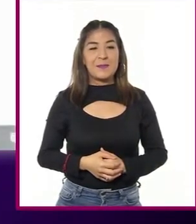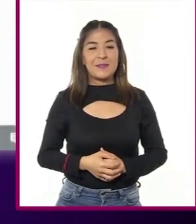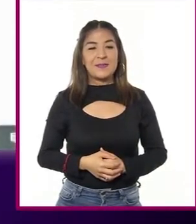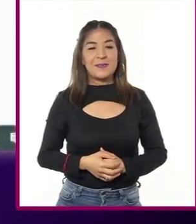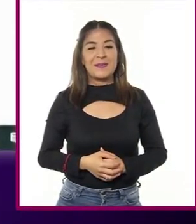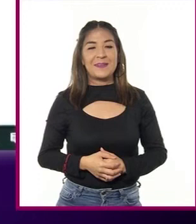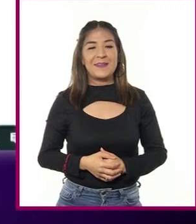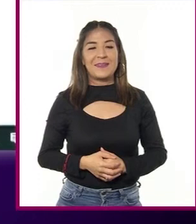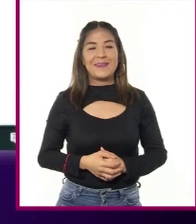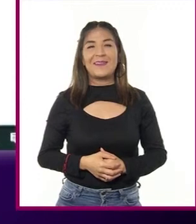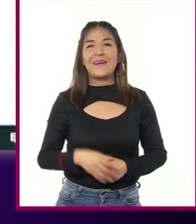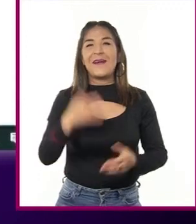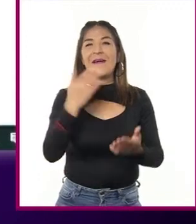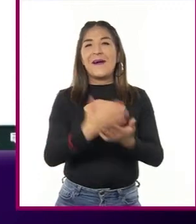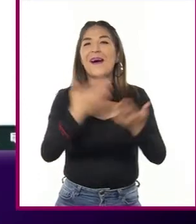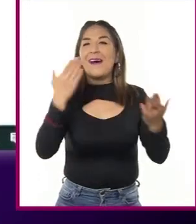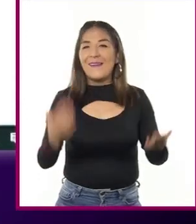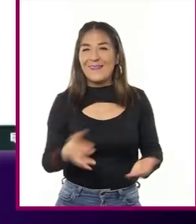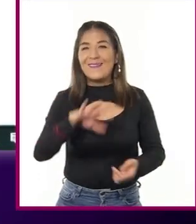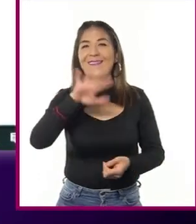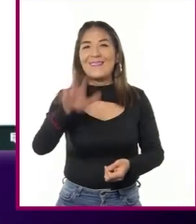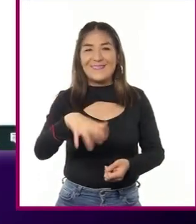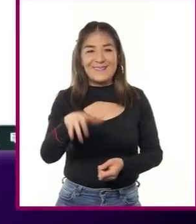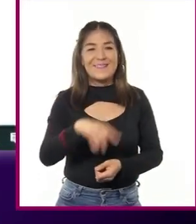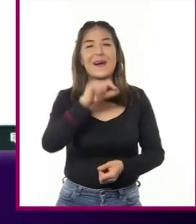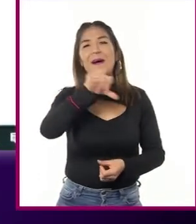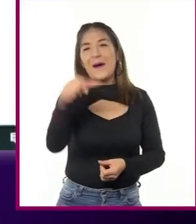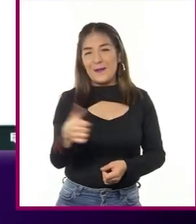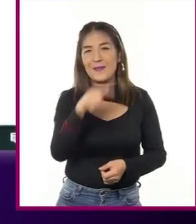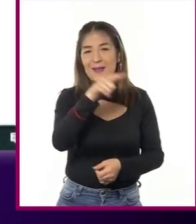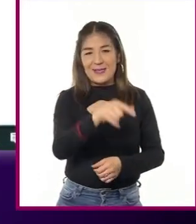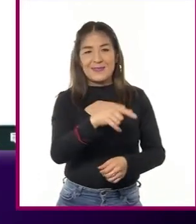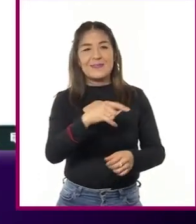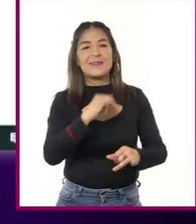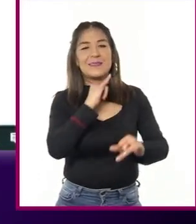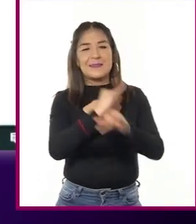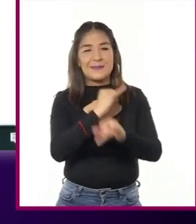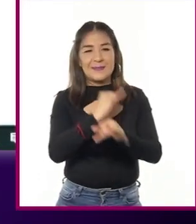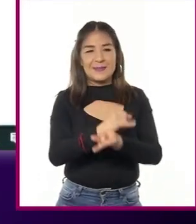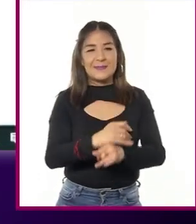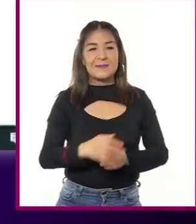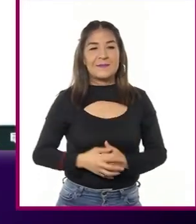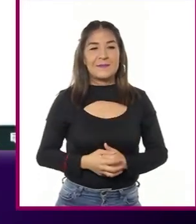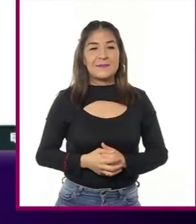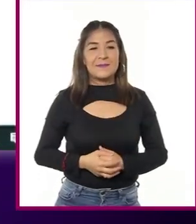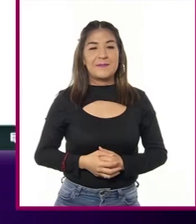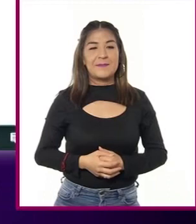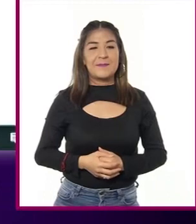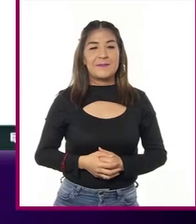Ahora busquemos en esta otra red social.